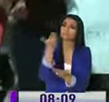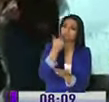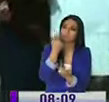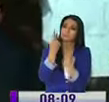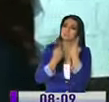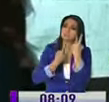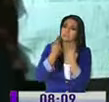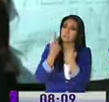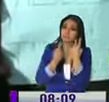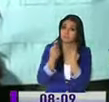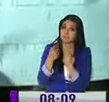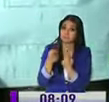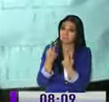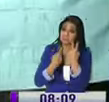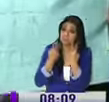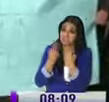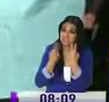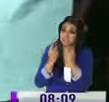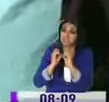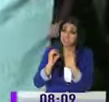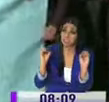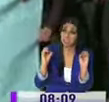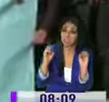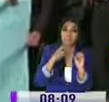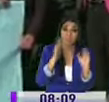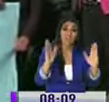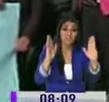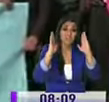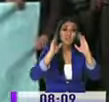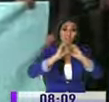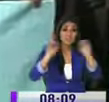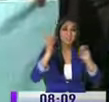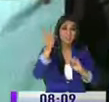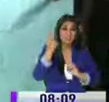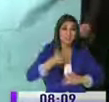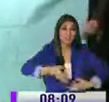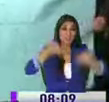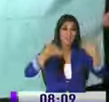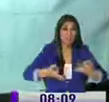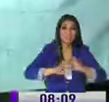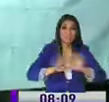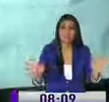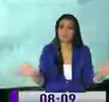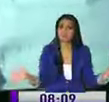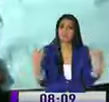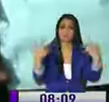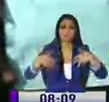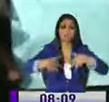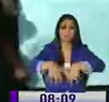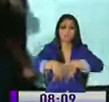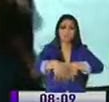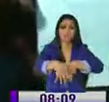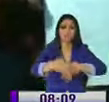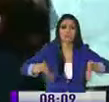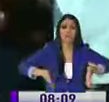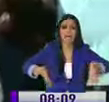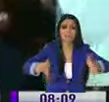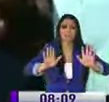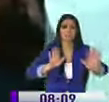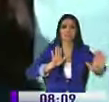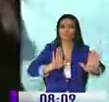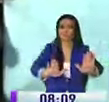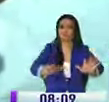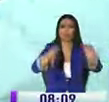no sé en nuestro pedido y en las fechas que se están dando nosotros hacemos a los callos definitivamente hacer